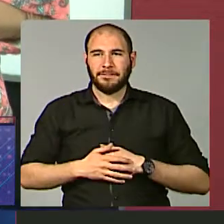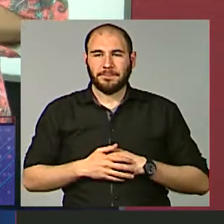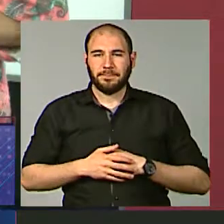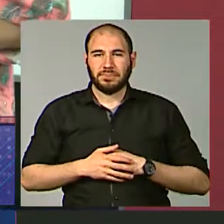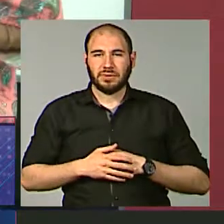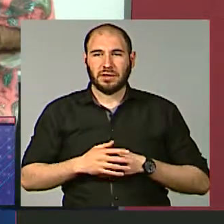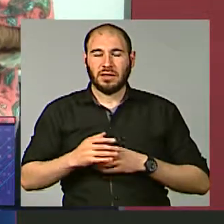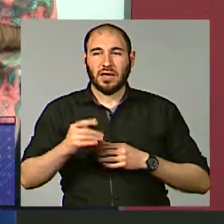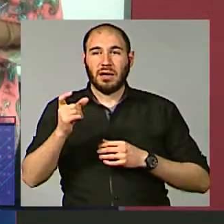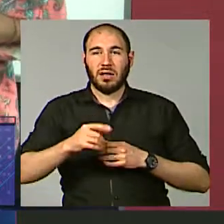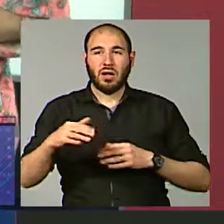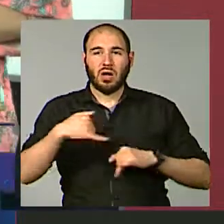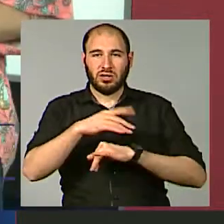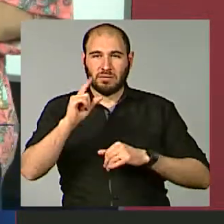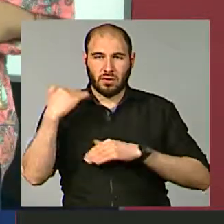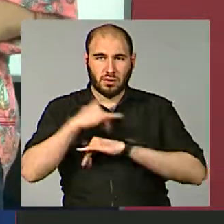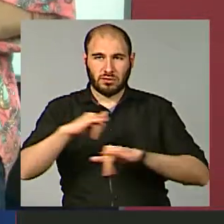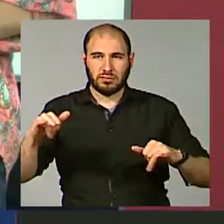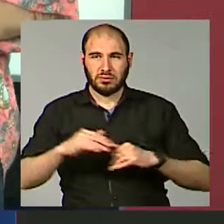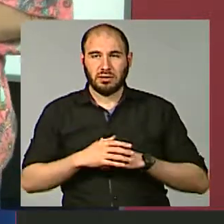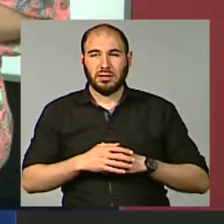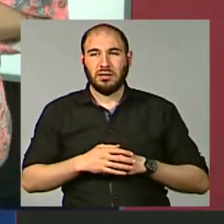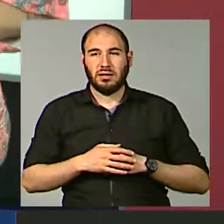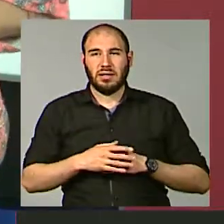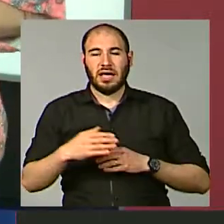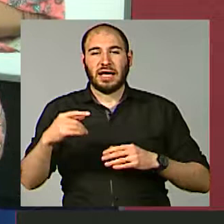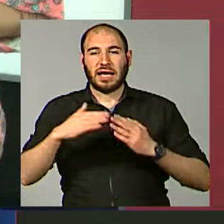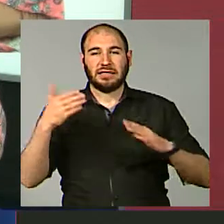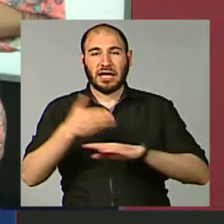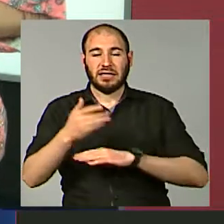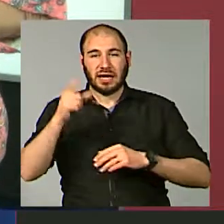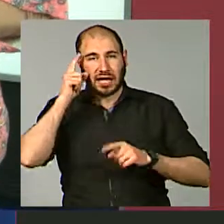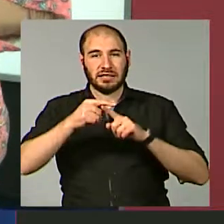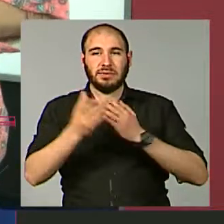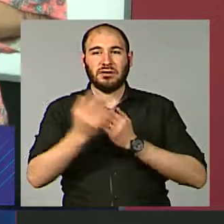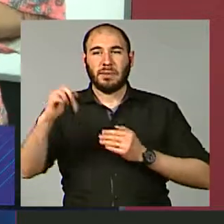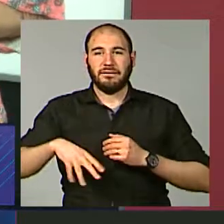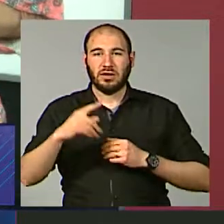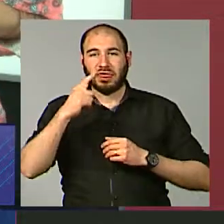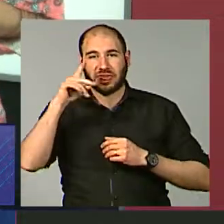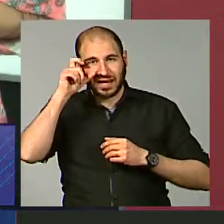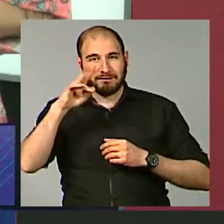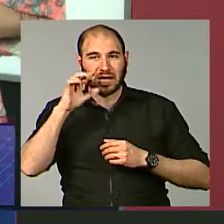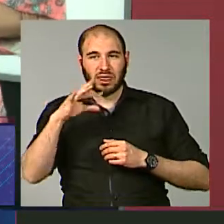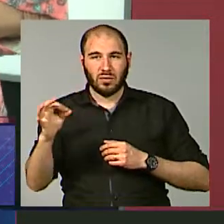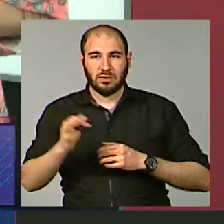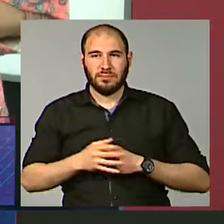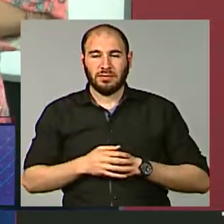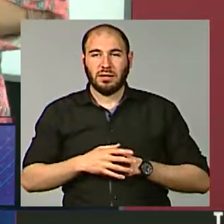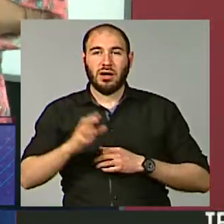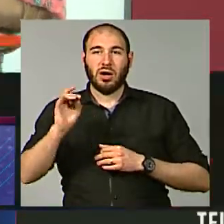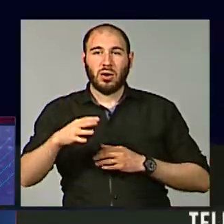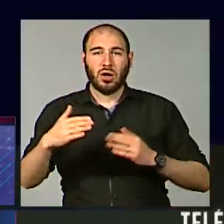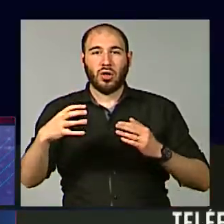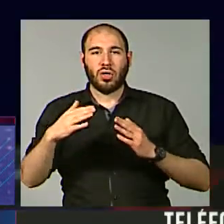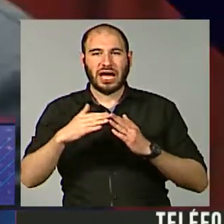los allanamientos que se conocieron en las últimas horas a propiedades del ex ministro de Planificación, Julio Devido. No solamente